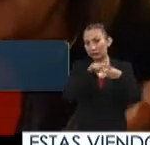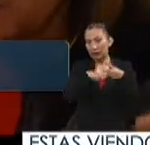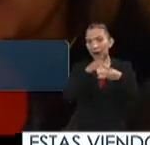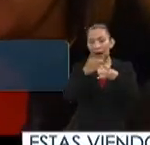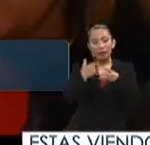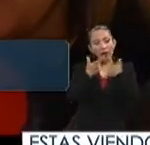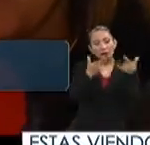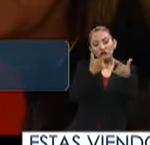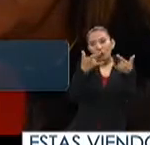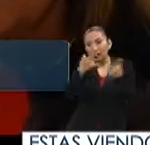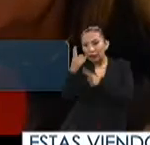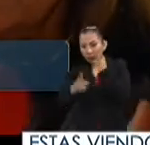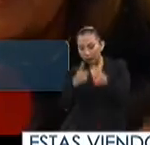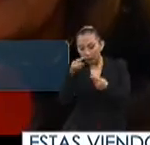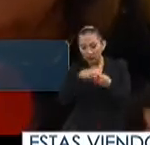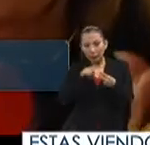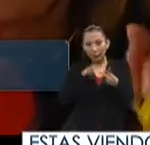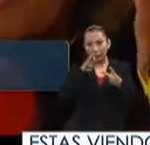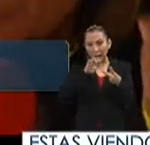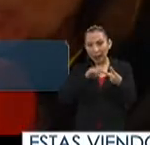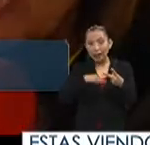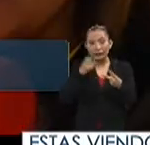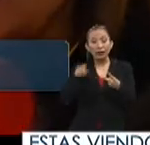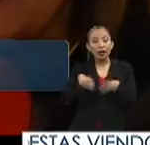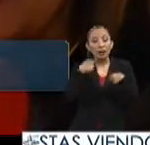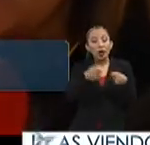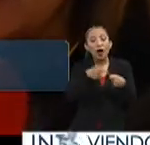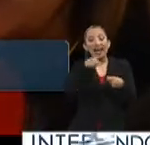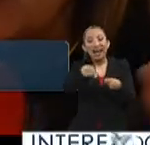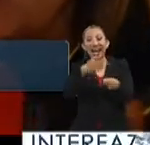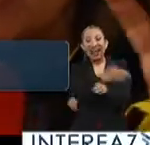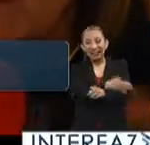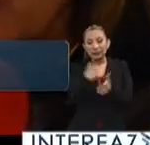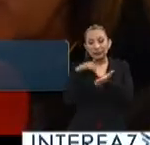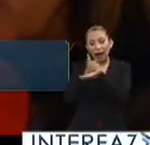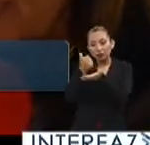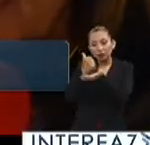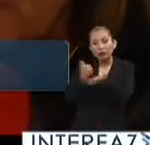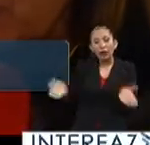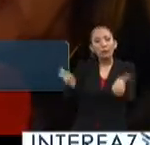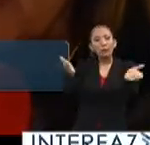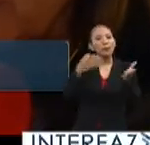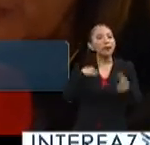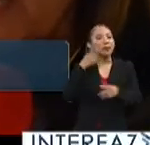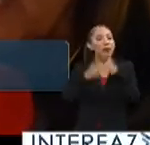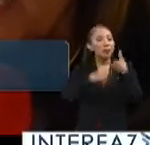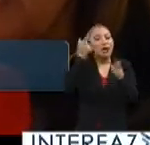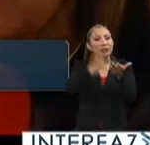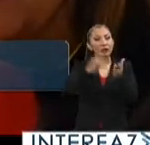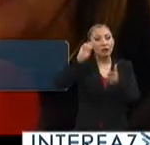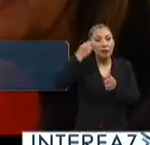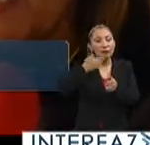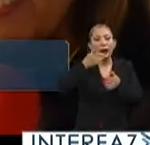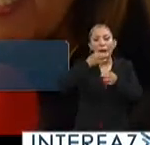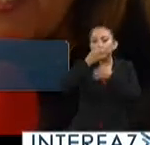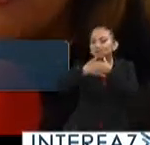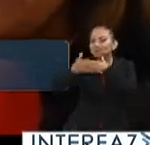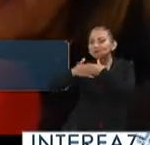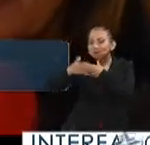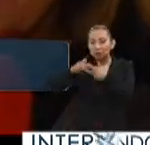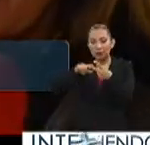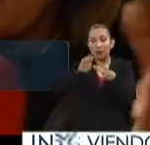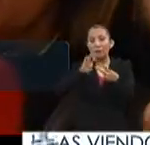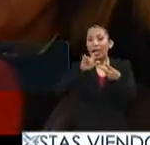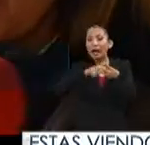de trayectoria deportiva, becas de becarios, que son aquellos que nos ayudan a promover el deporte en la Universidad de Guadalajara,